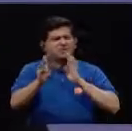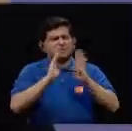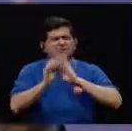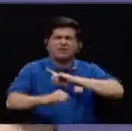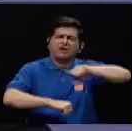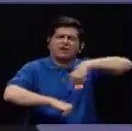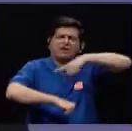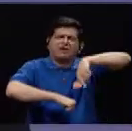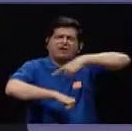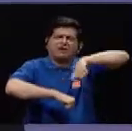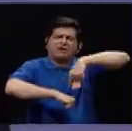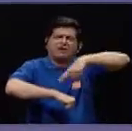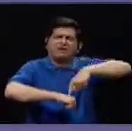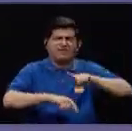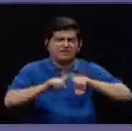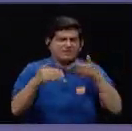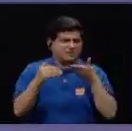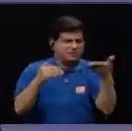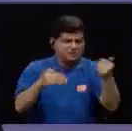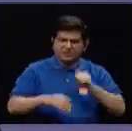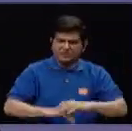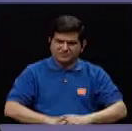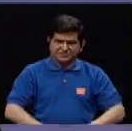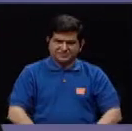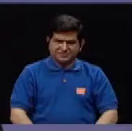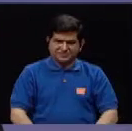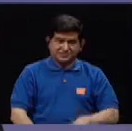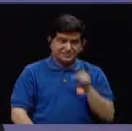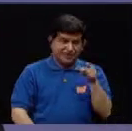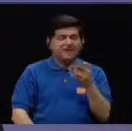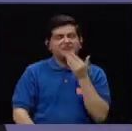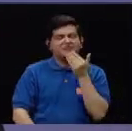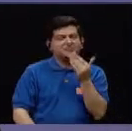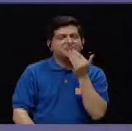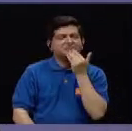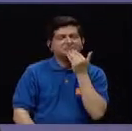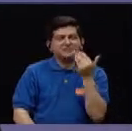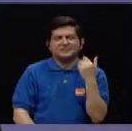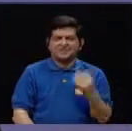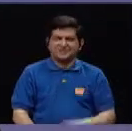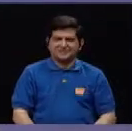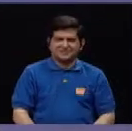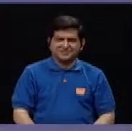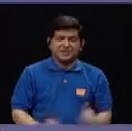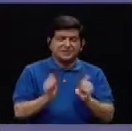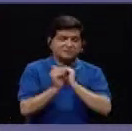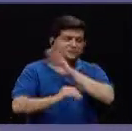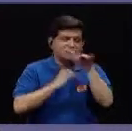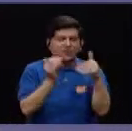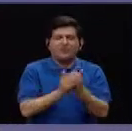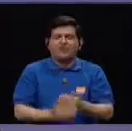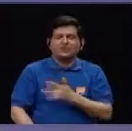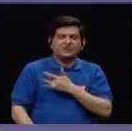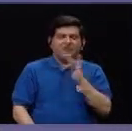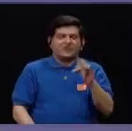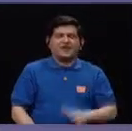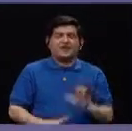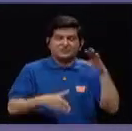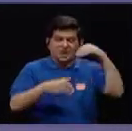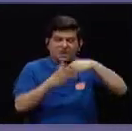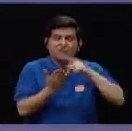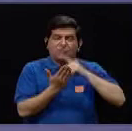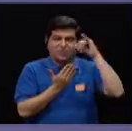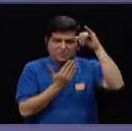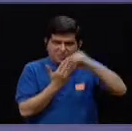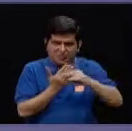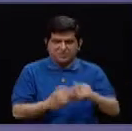hablar horas de claro. muchos aspectos. A él le voy a agradecer mucho, muchísimo, con toda mi alma, que me incluyó en